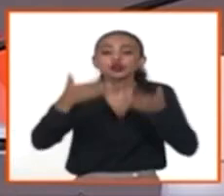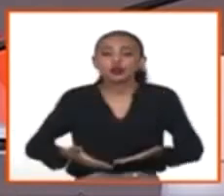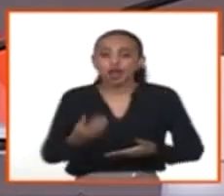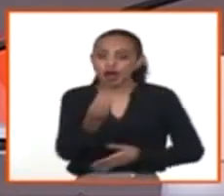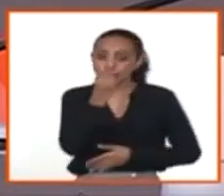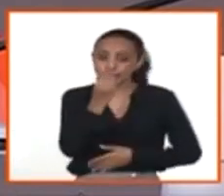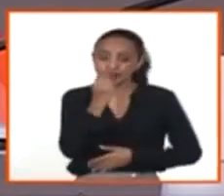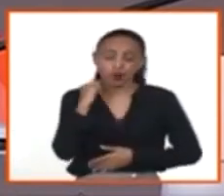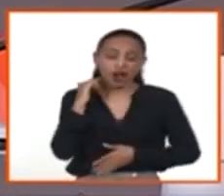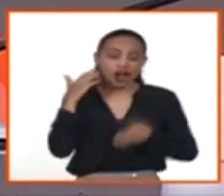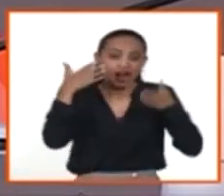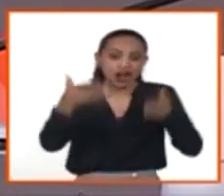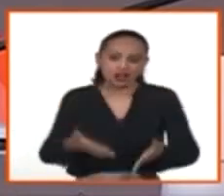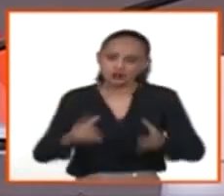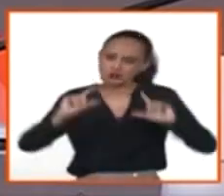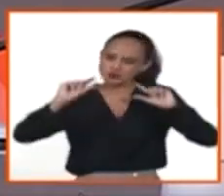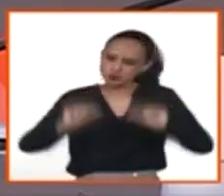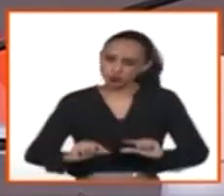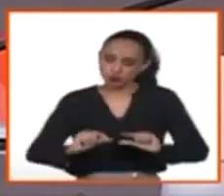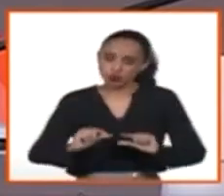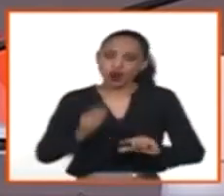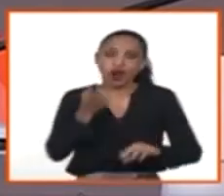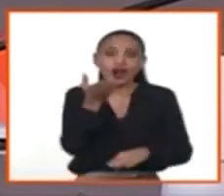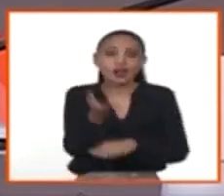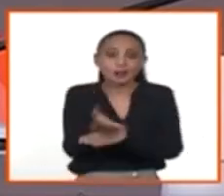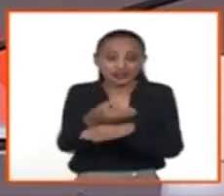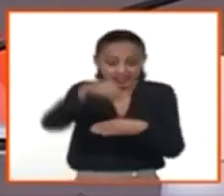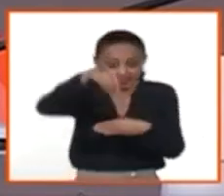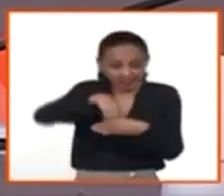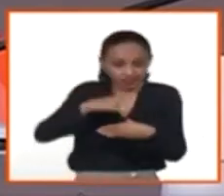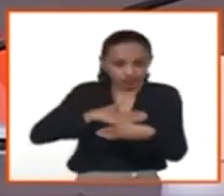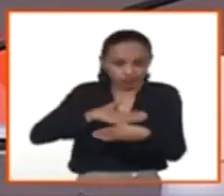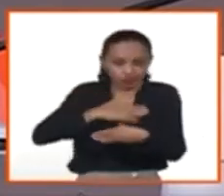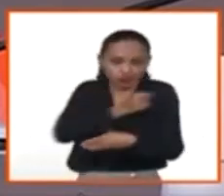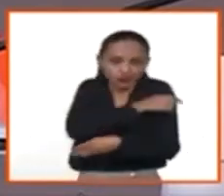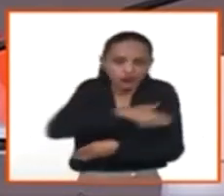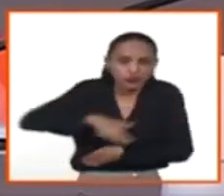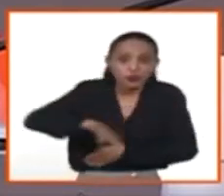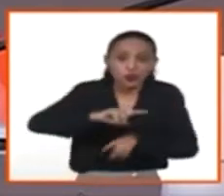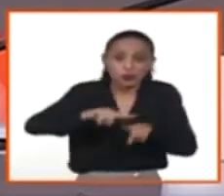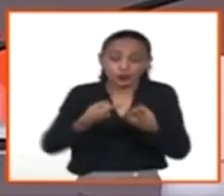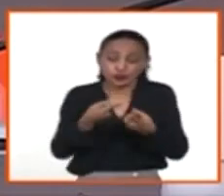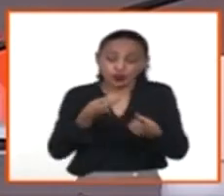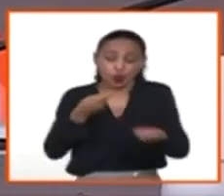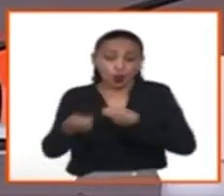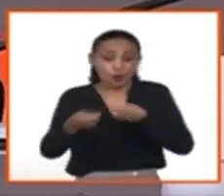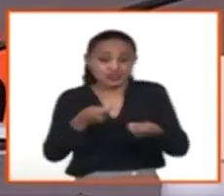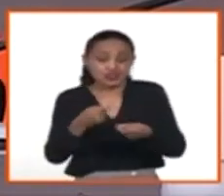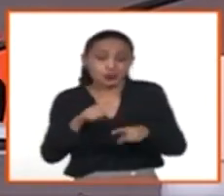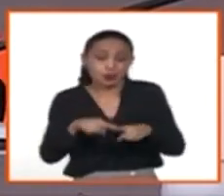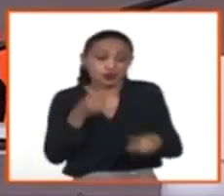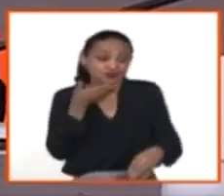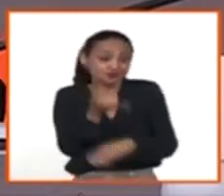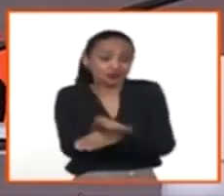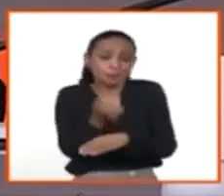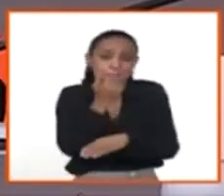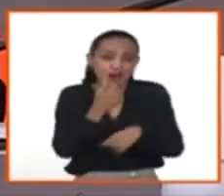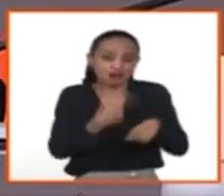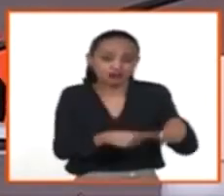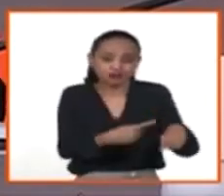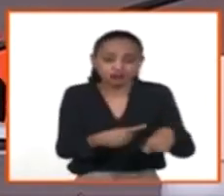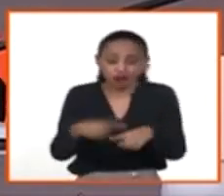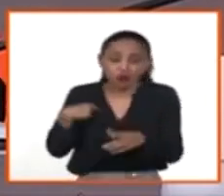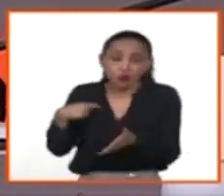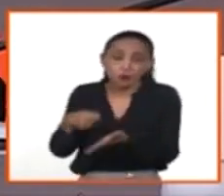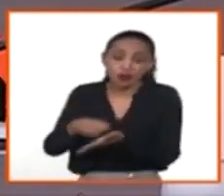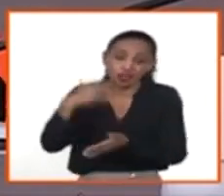muy inferior a la demanda interna de la población. Eso presiona sobre la balanza comercial al demandar mayores importaciones de alimentos.